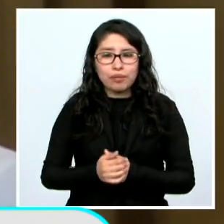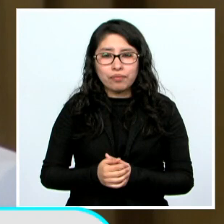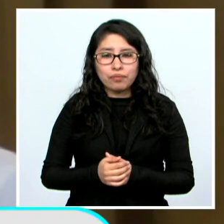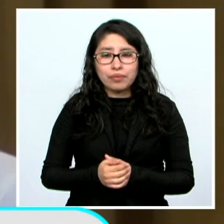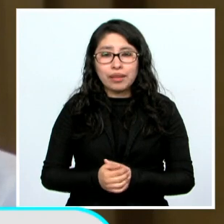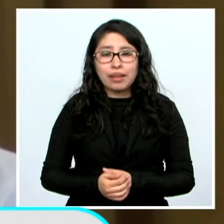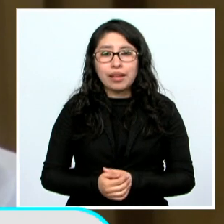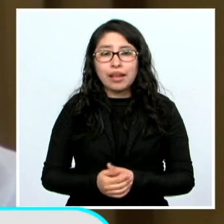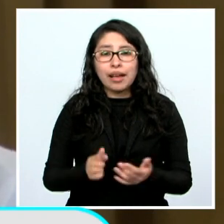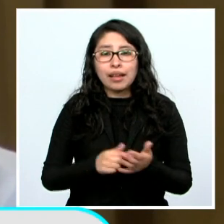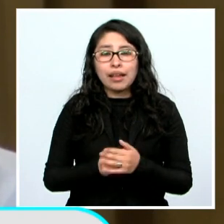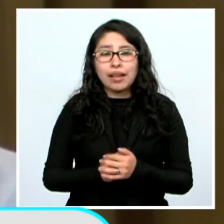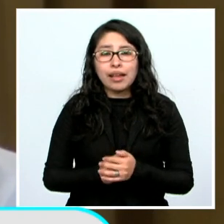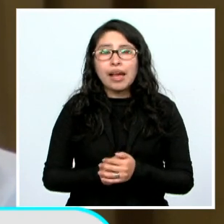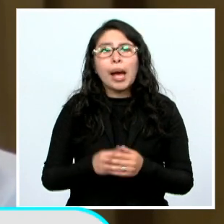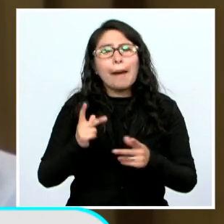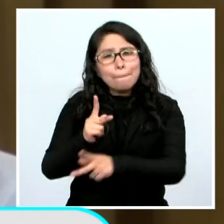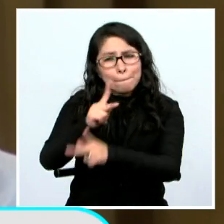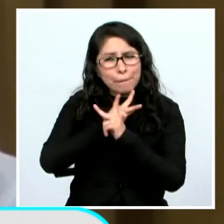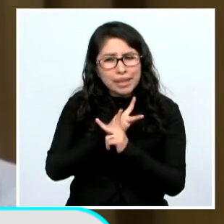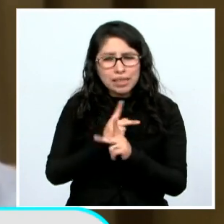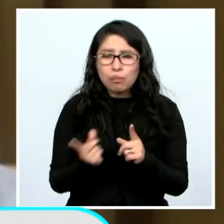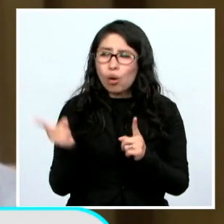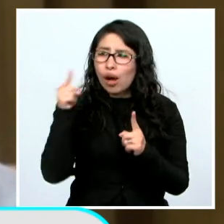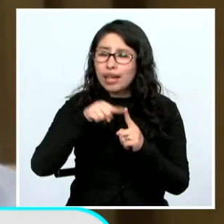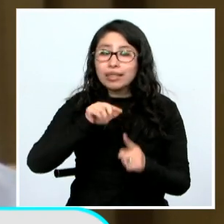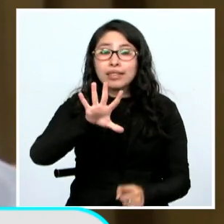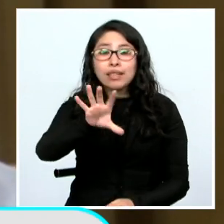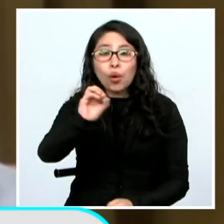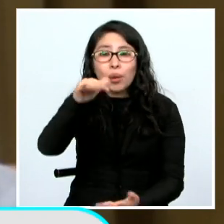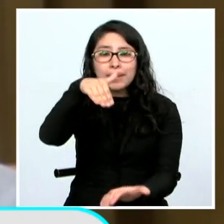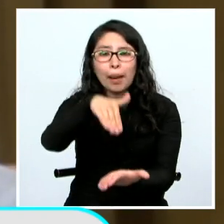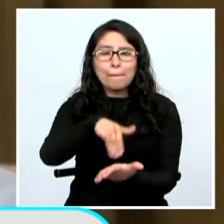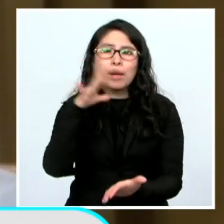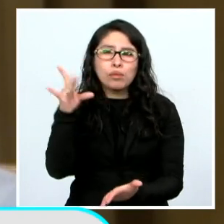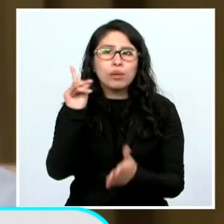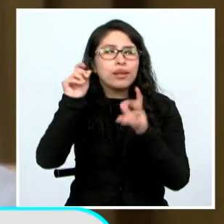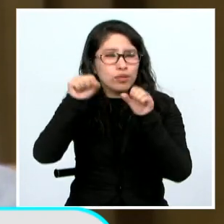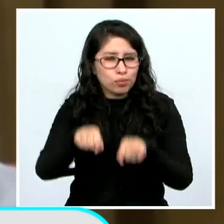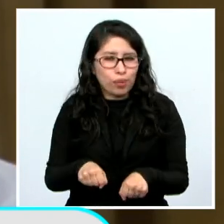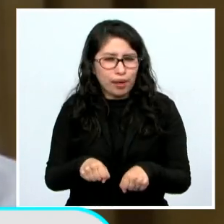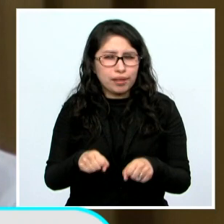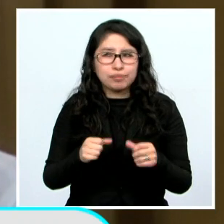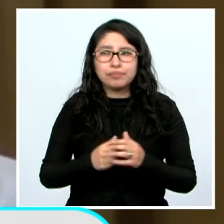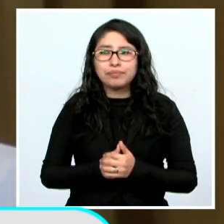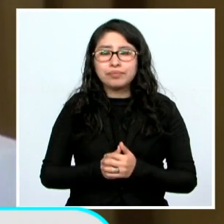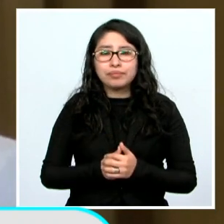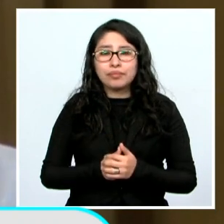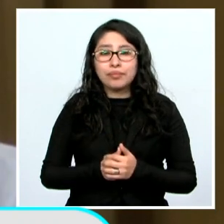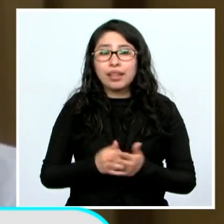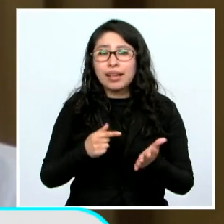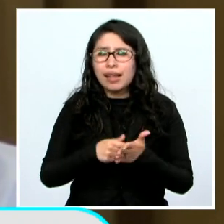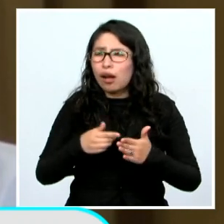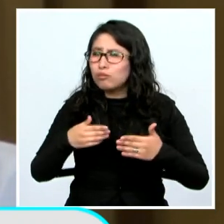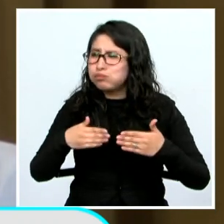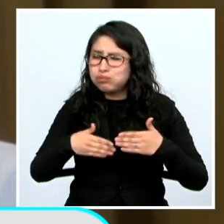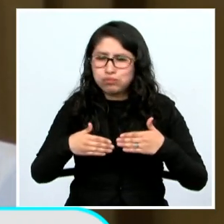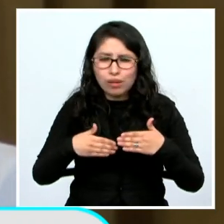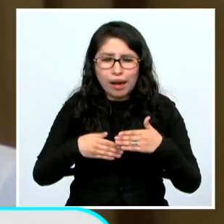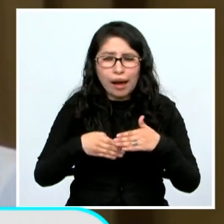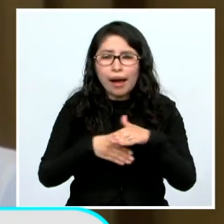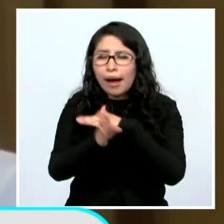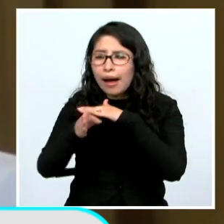Juan Carlos, hasta 50 mil bolivianos, como nunca en la historia de Bolivia. Accesible para cualquier